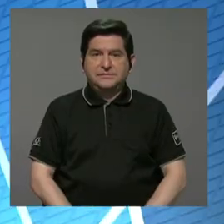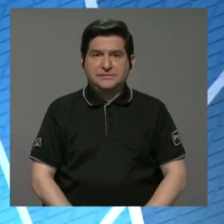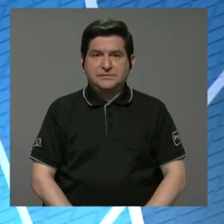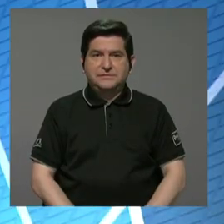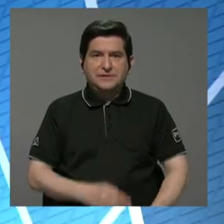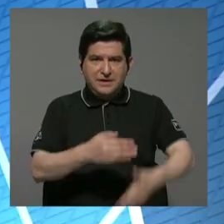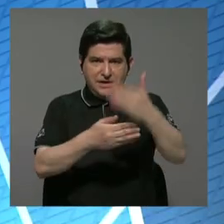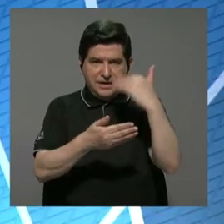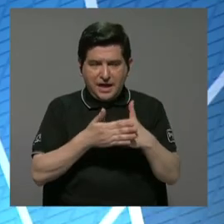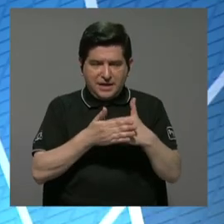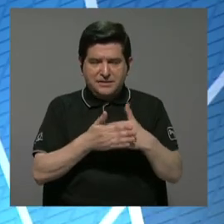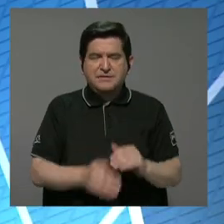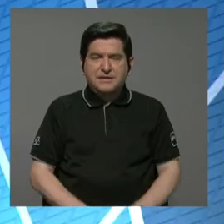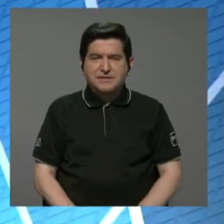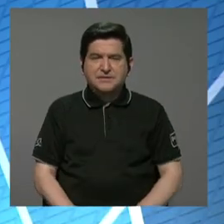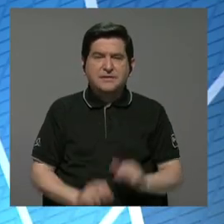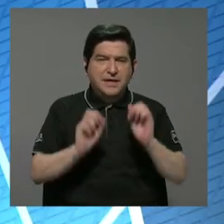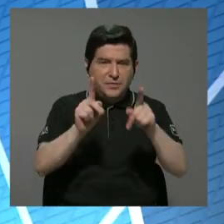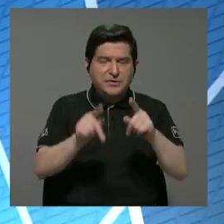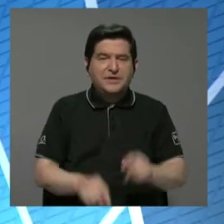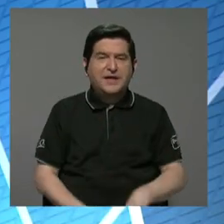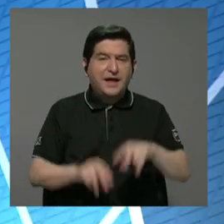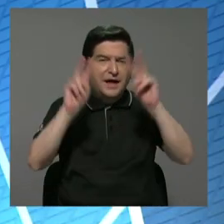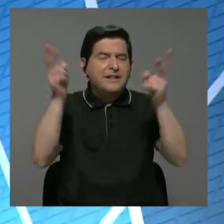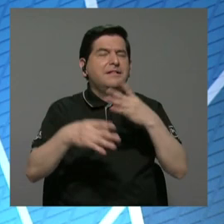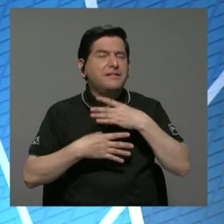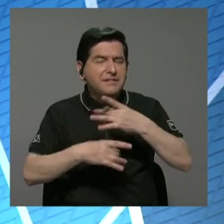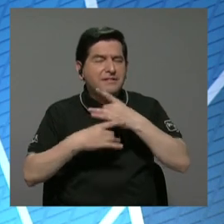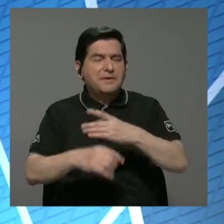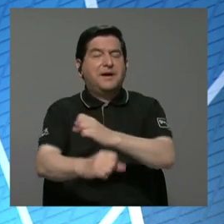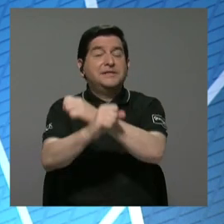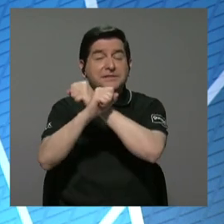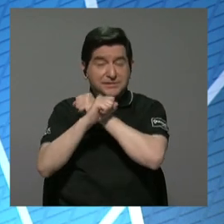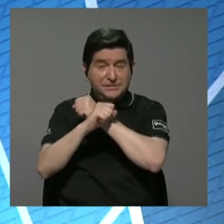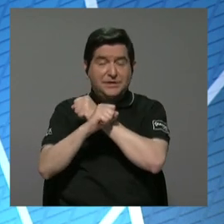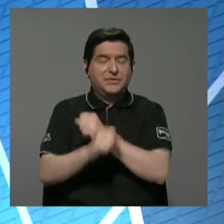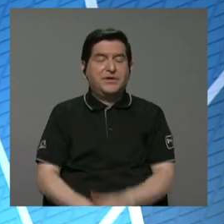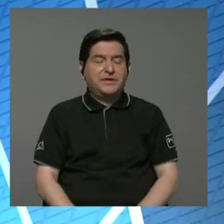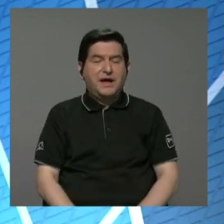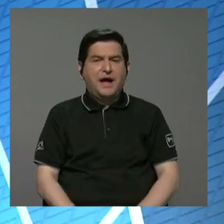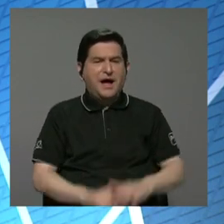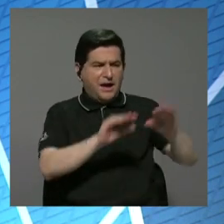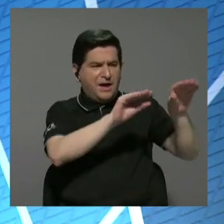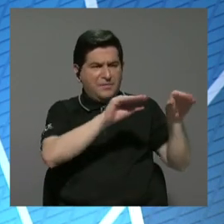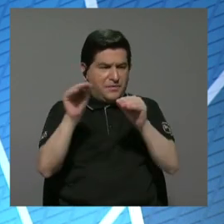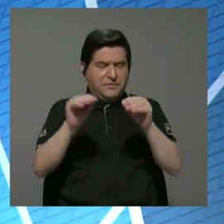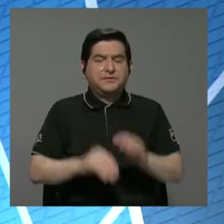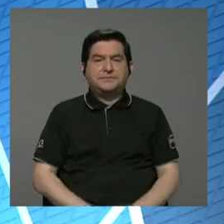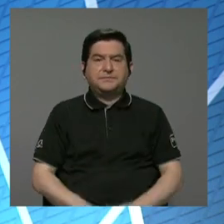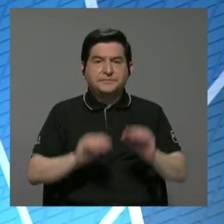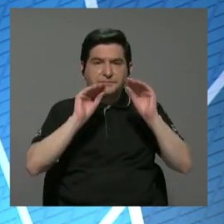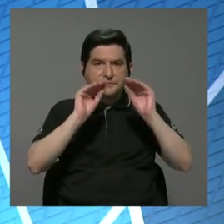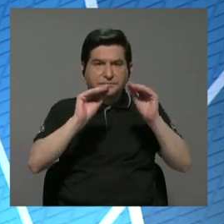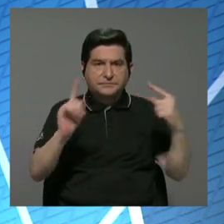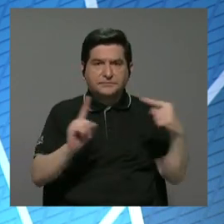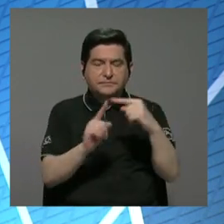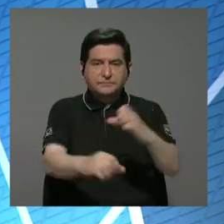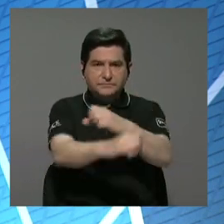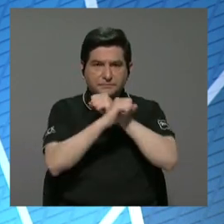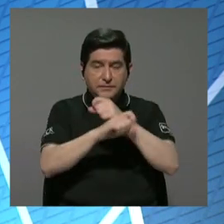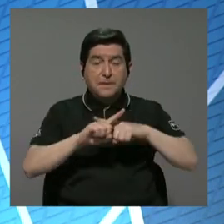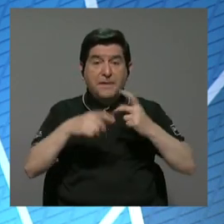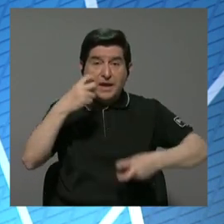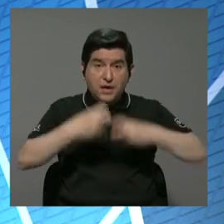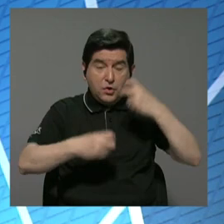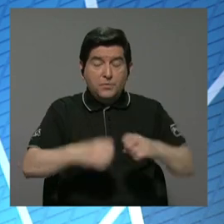antes de darle la palabra, pero es que toco un tema que me llama mucho la atención, que es el tema de seguridad, ¿verdad? Es trasladar de educación a seguridad, pero los problemas de seguridad tienen